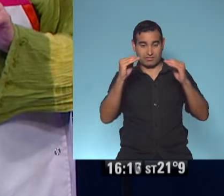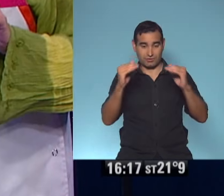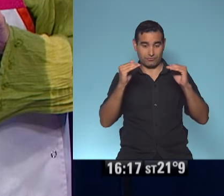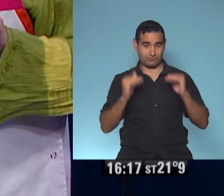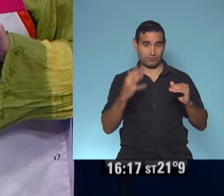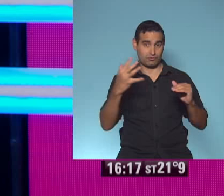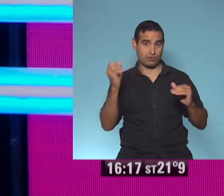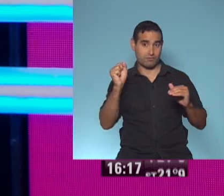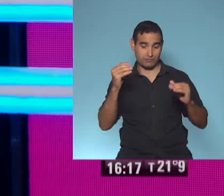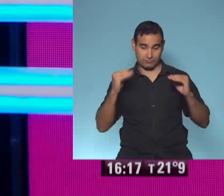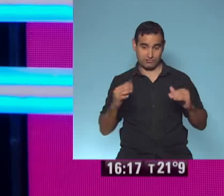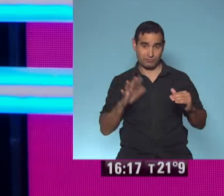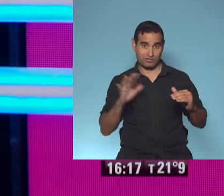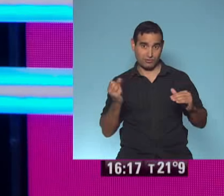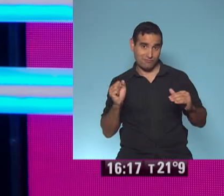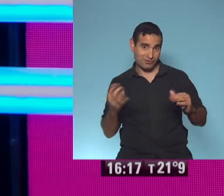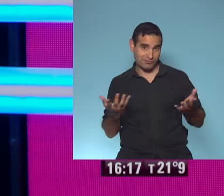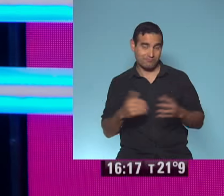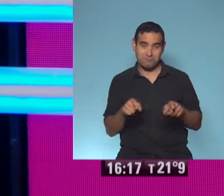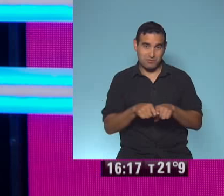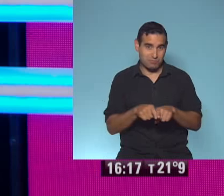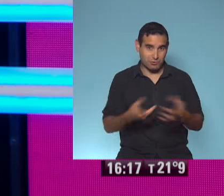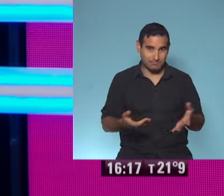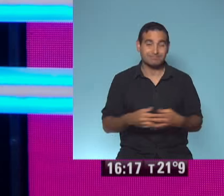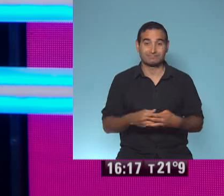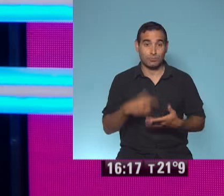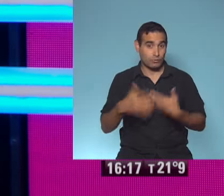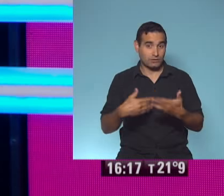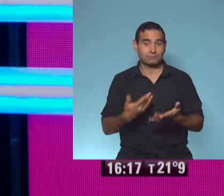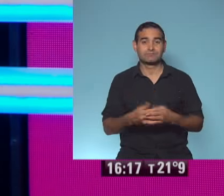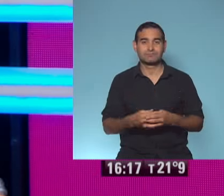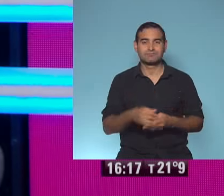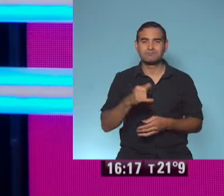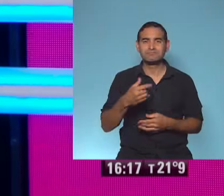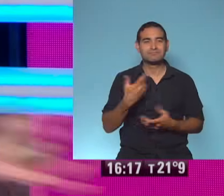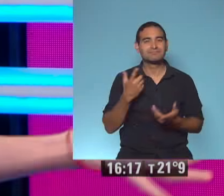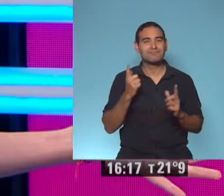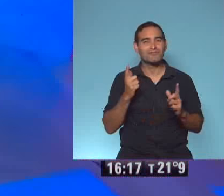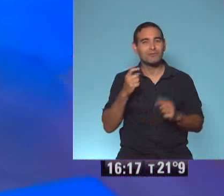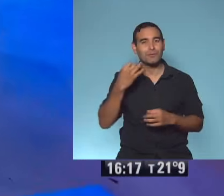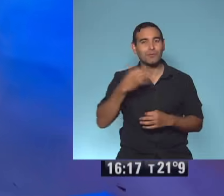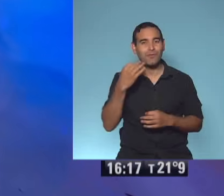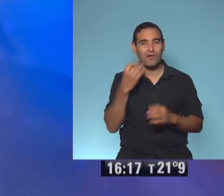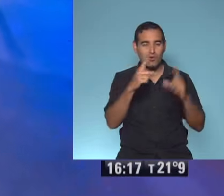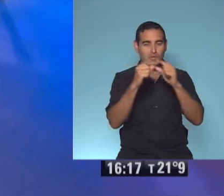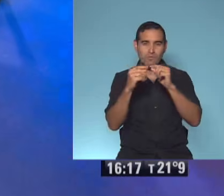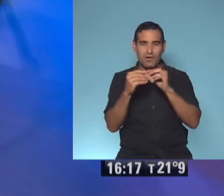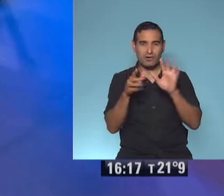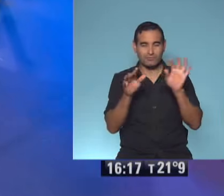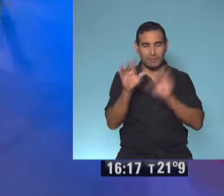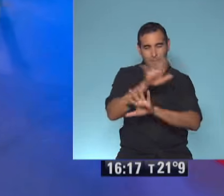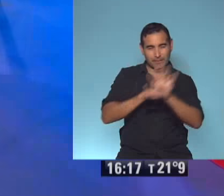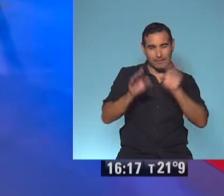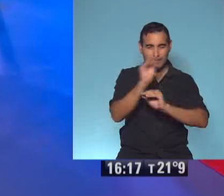otra forma. ¿Bien? Qué sigamos lindo. Jugando un poquito más. Qué divertido ustedes. Que es esto de desarmar los números, ¿no? Como está distintas